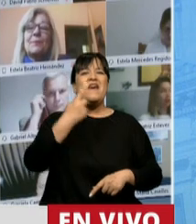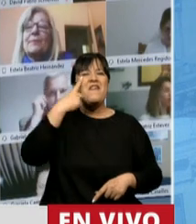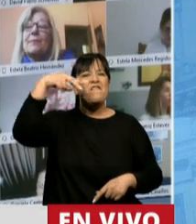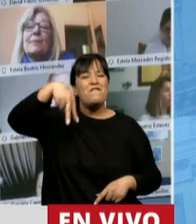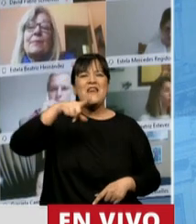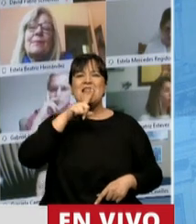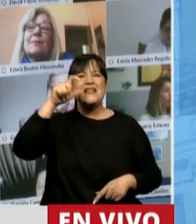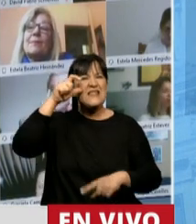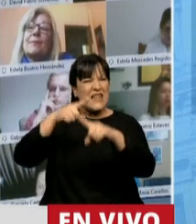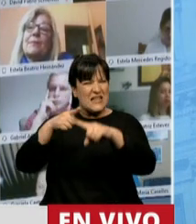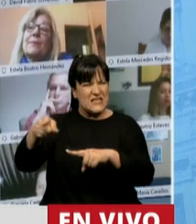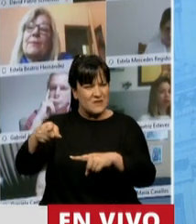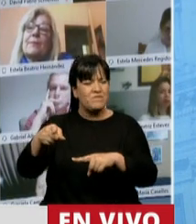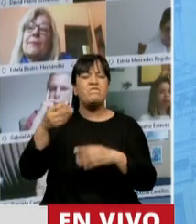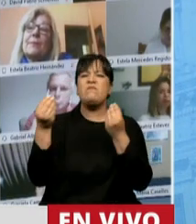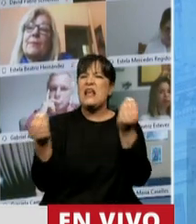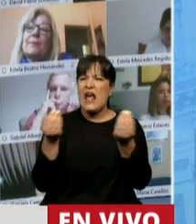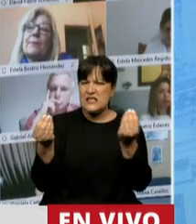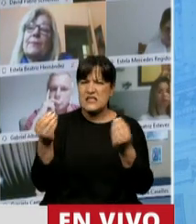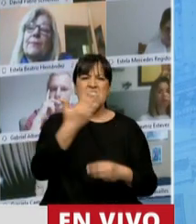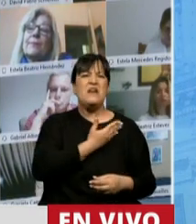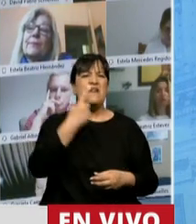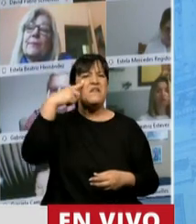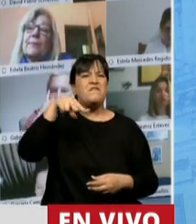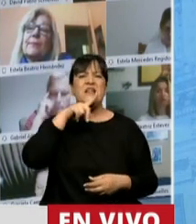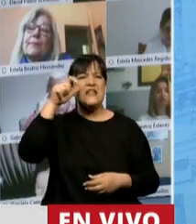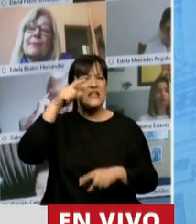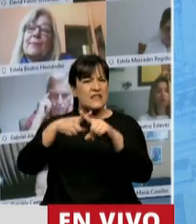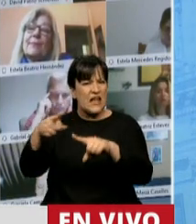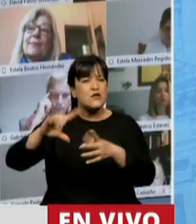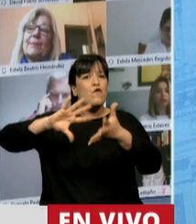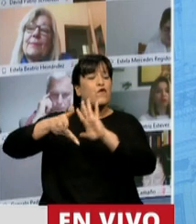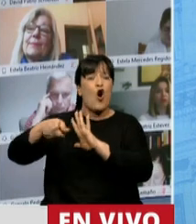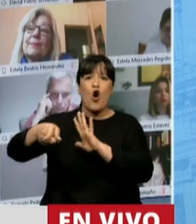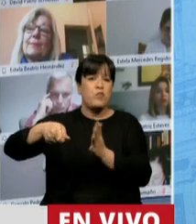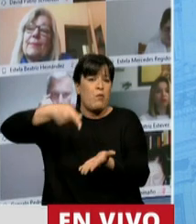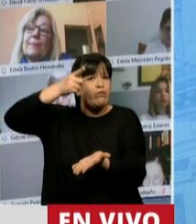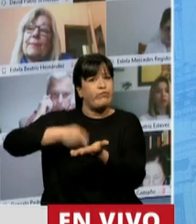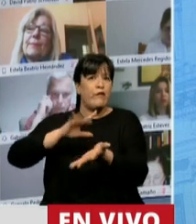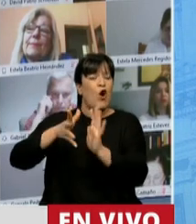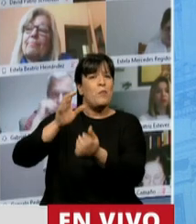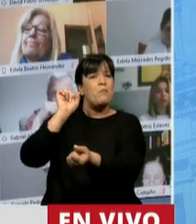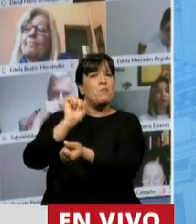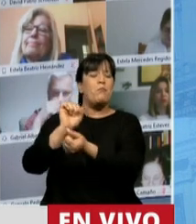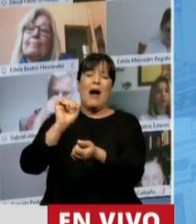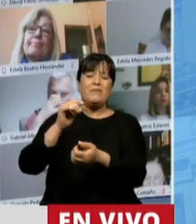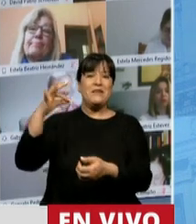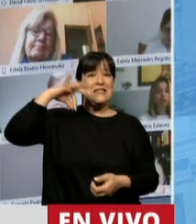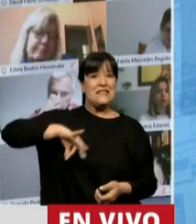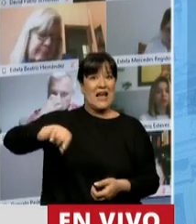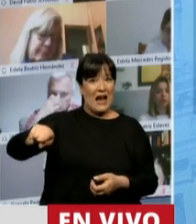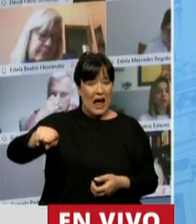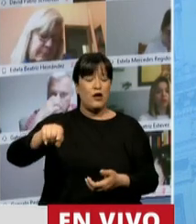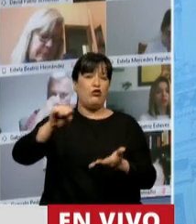la fintech tenía una una una manera de establecer la esclavitud del salario del